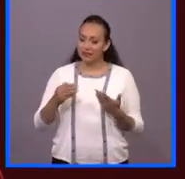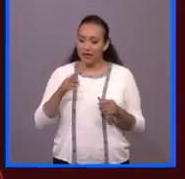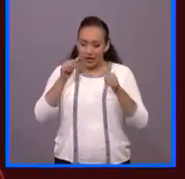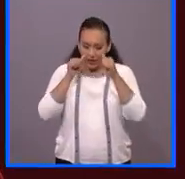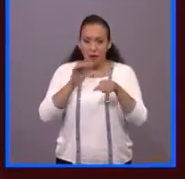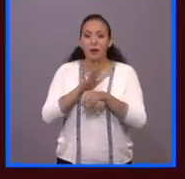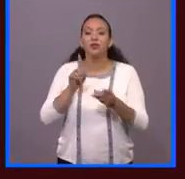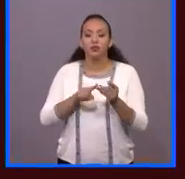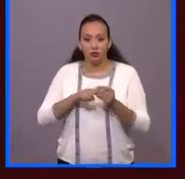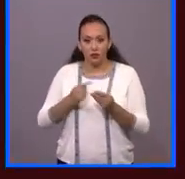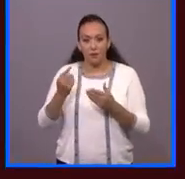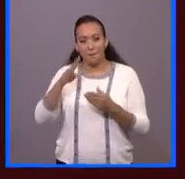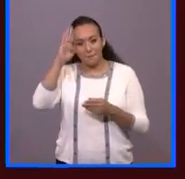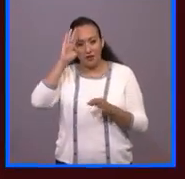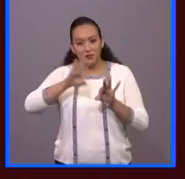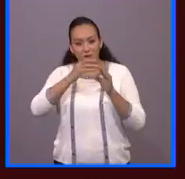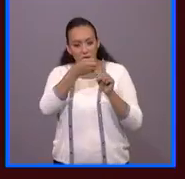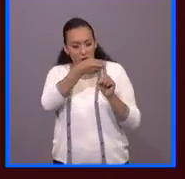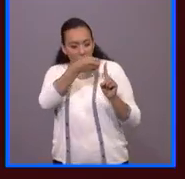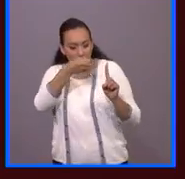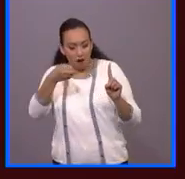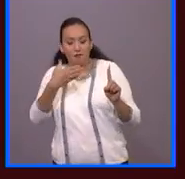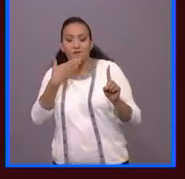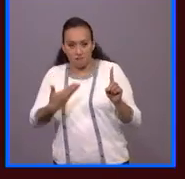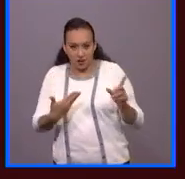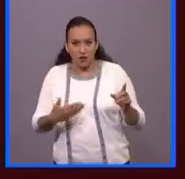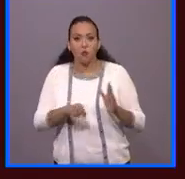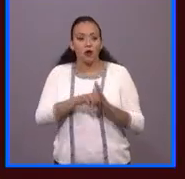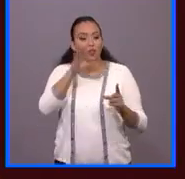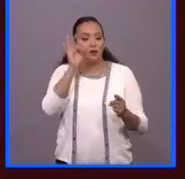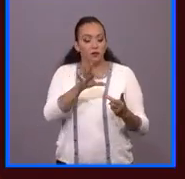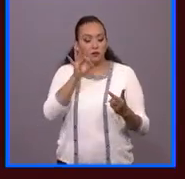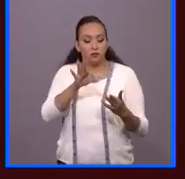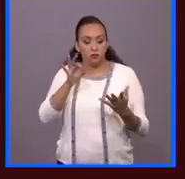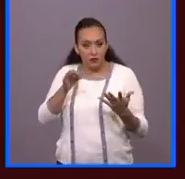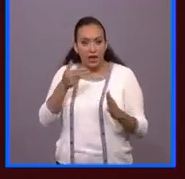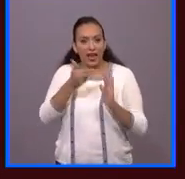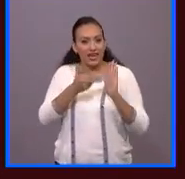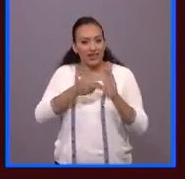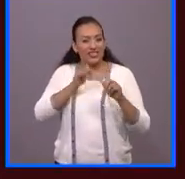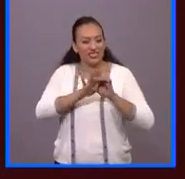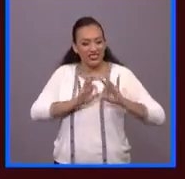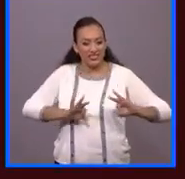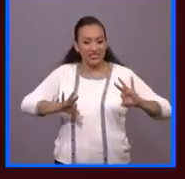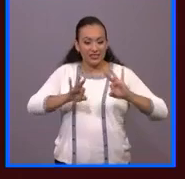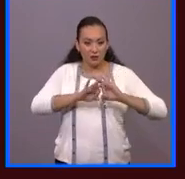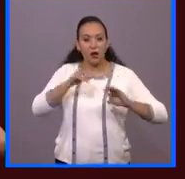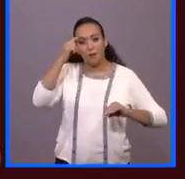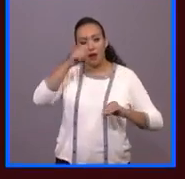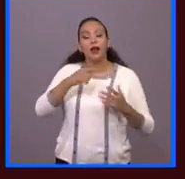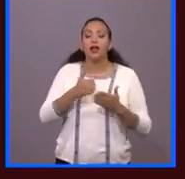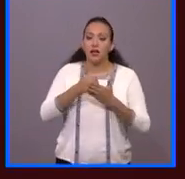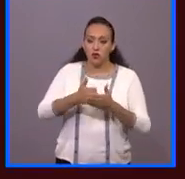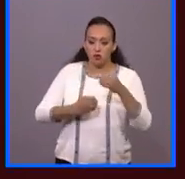un diseño, y creo que ese problema ya existe, de selección de casos, es decir, de herramientas de selección de casos que permitan a